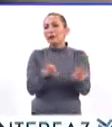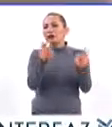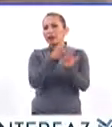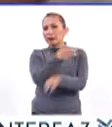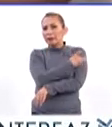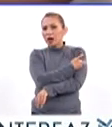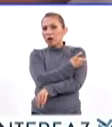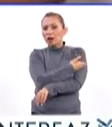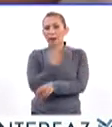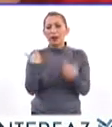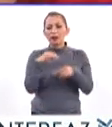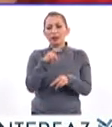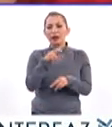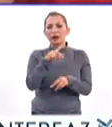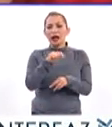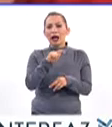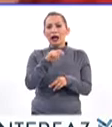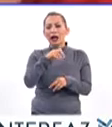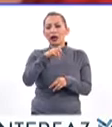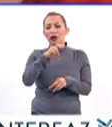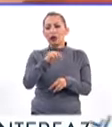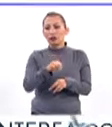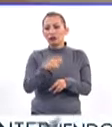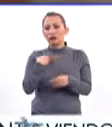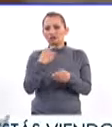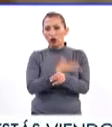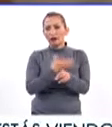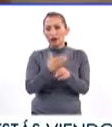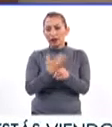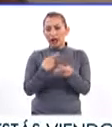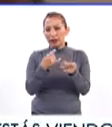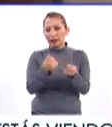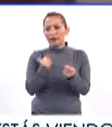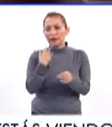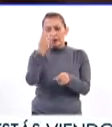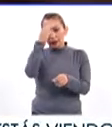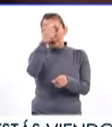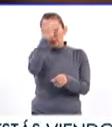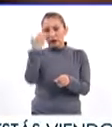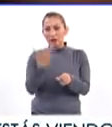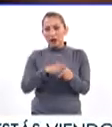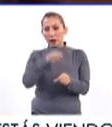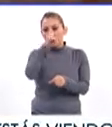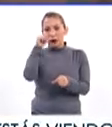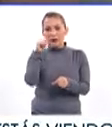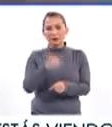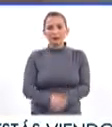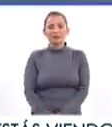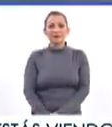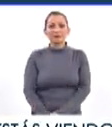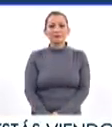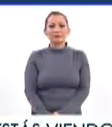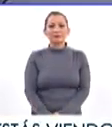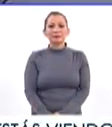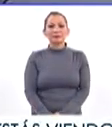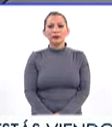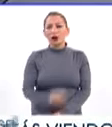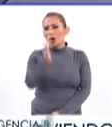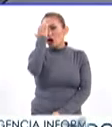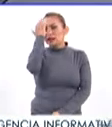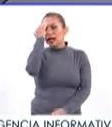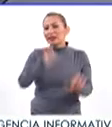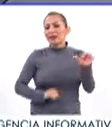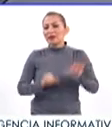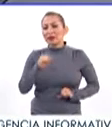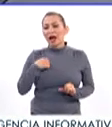importancia de la vacunación con la maestra Verónica Alarcón Hernández, coordinadora de calidad de enfermería del Hospital Juárez de México. Conoceremos